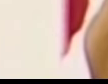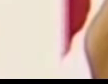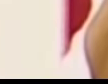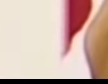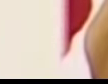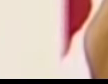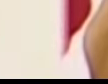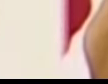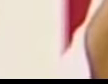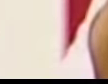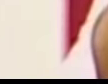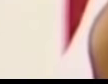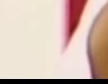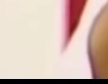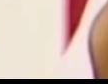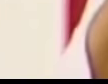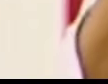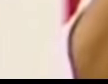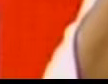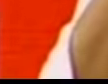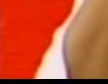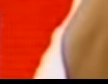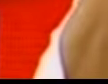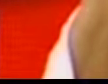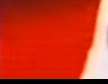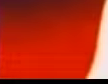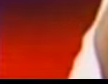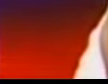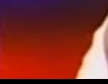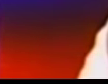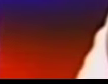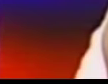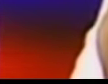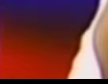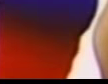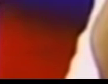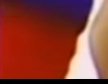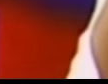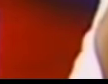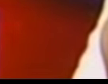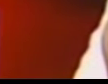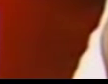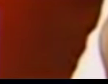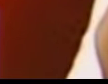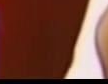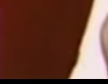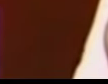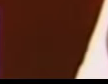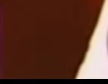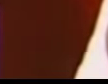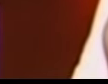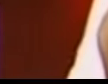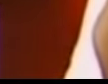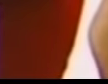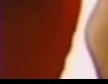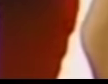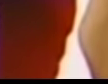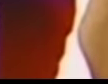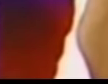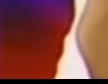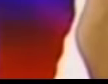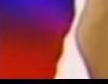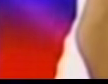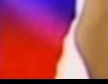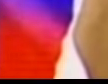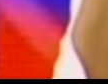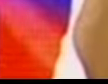central se prohibieron las compras de carros. Es decir, tenemos carros viejos, pero tenemos que aguantarnos un año para cambiarlos, porque este año ha sido difícil y sobre todo la mayoría de